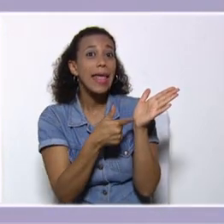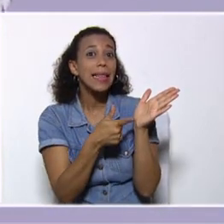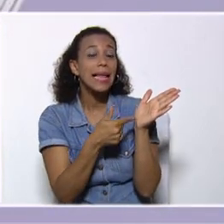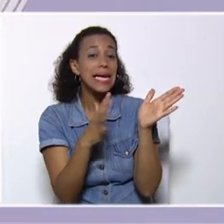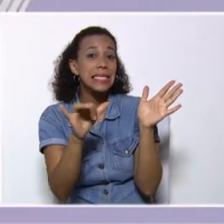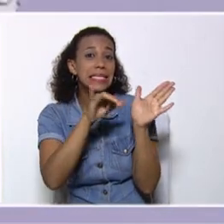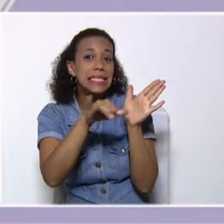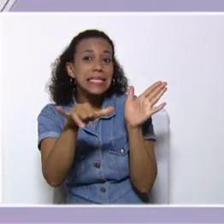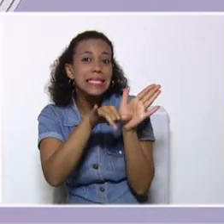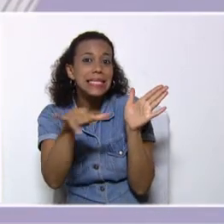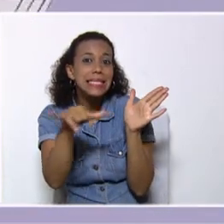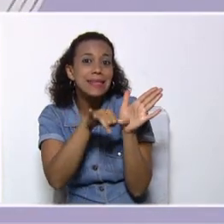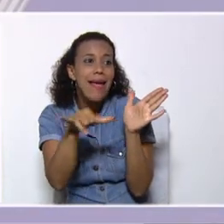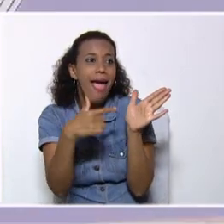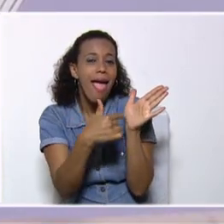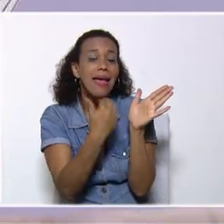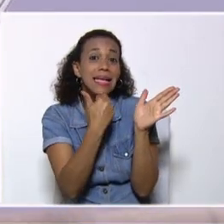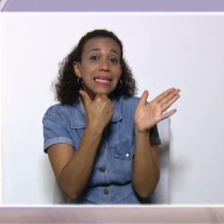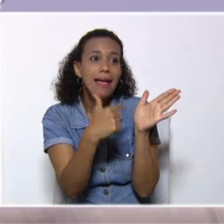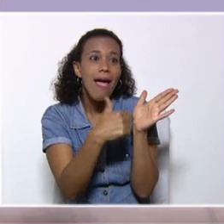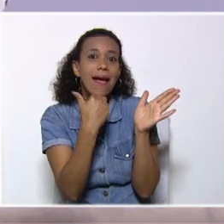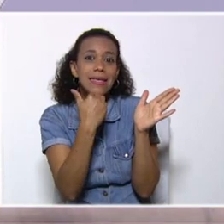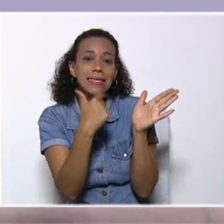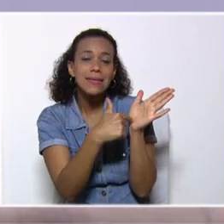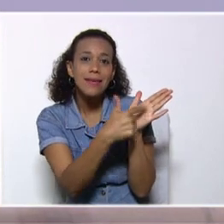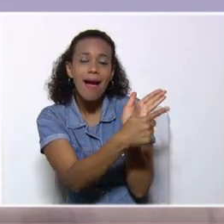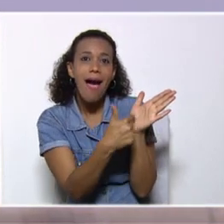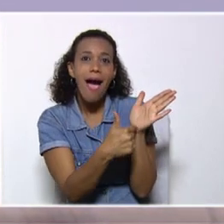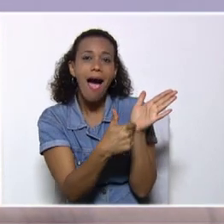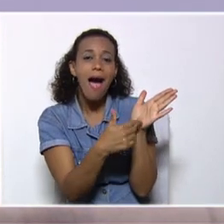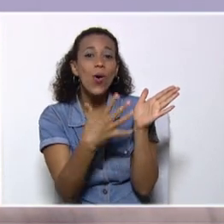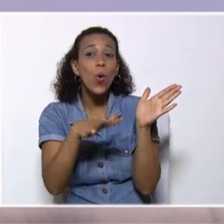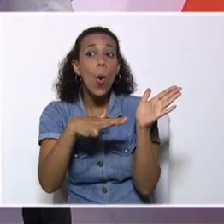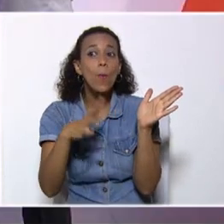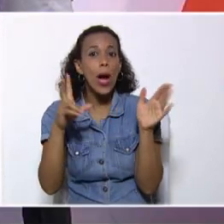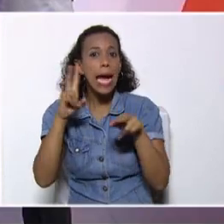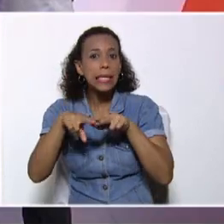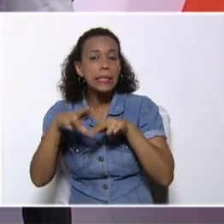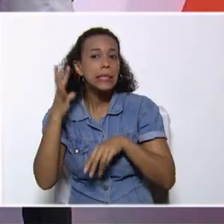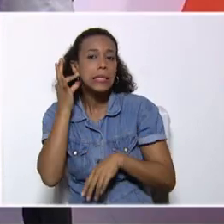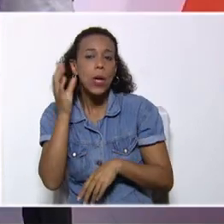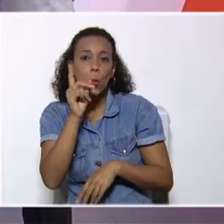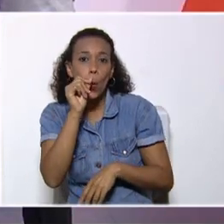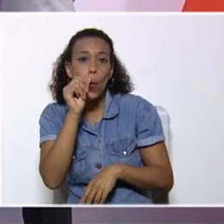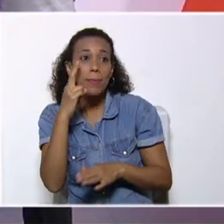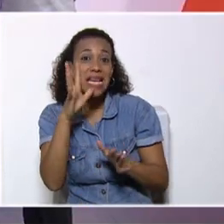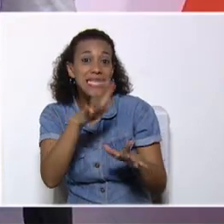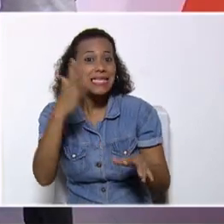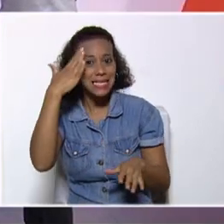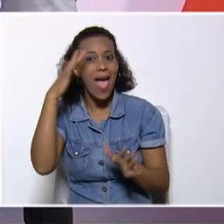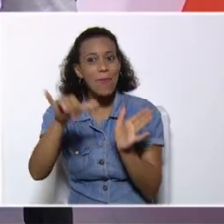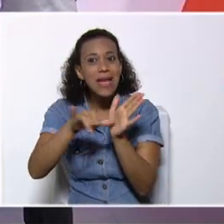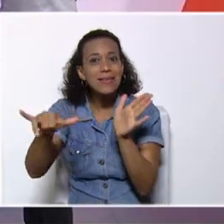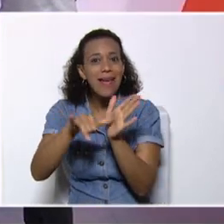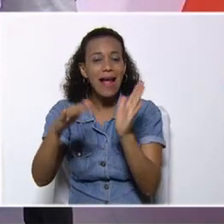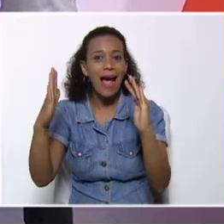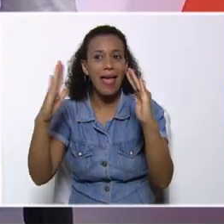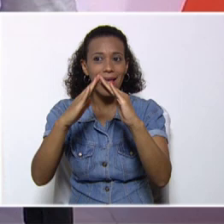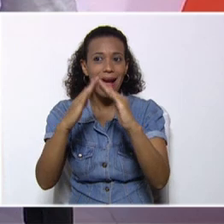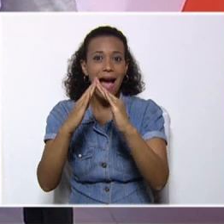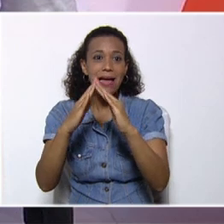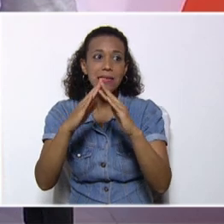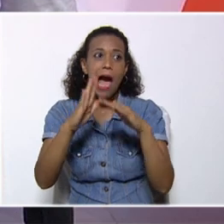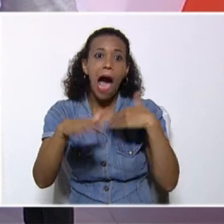tenemos cerca del hogar, dijimos que vamos a salir de casa, y como nuestras niñas y niños ya reconocen el espacio cercano adyacente a la casa,